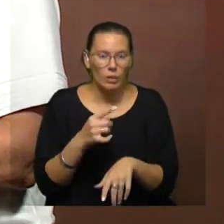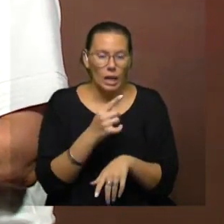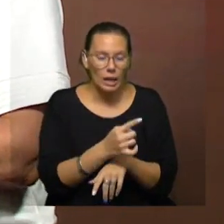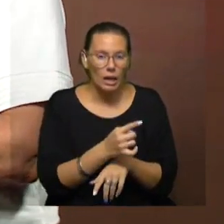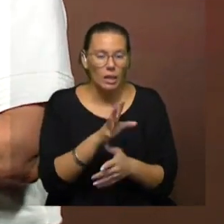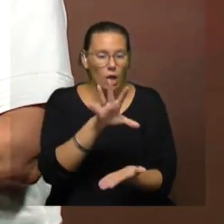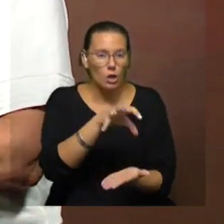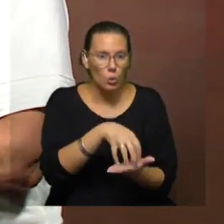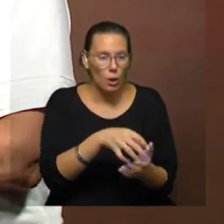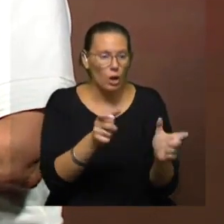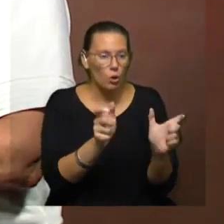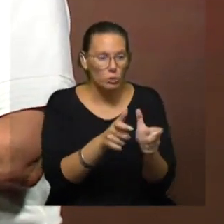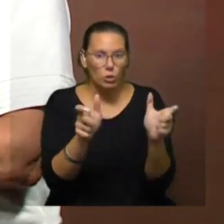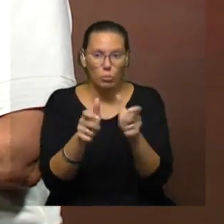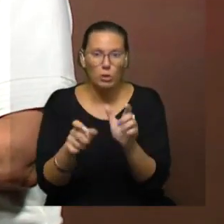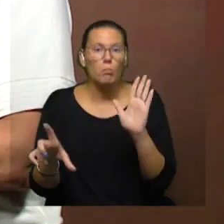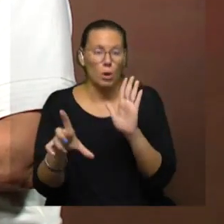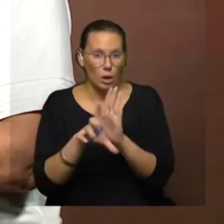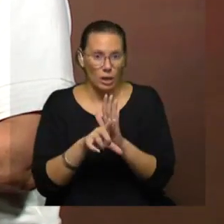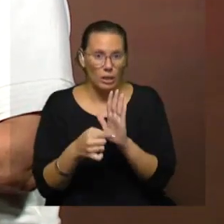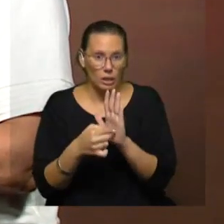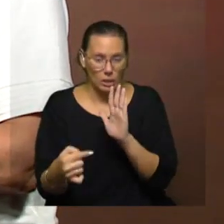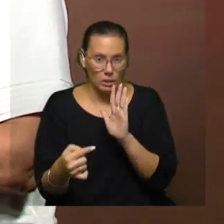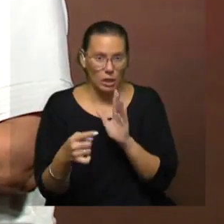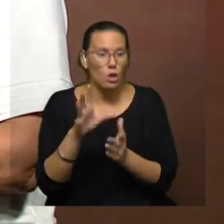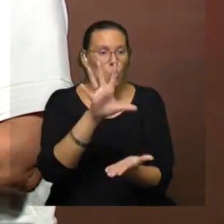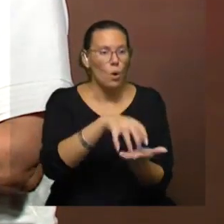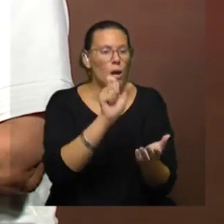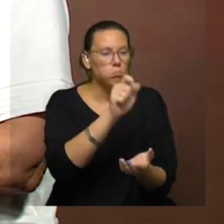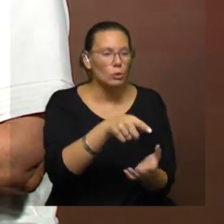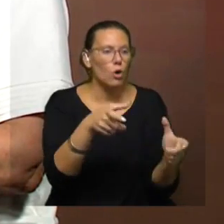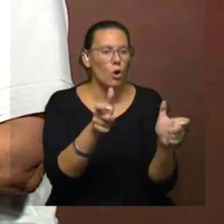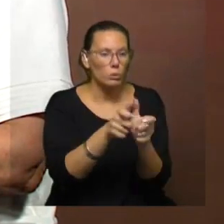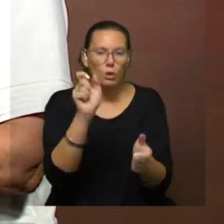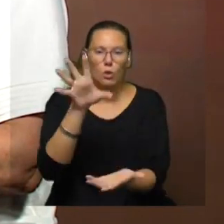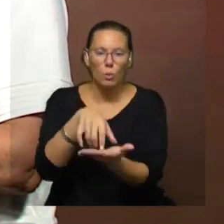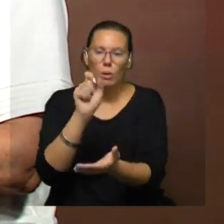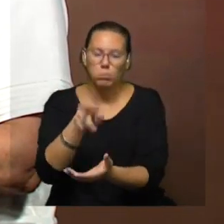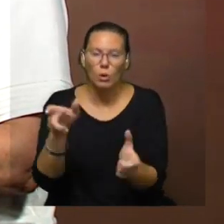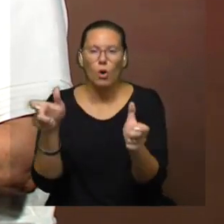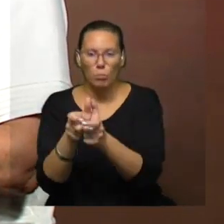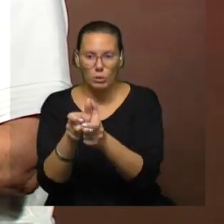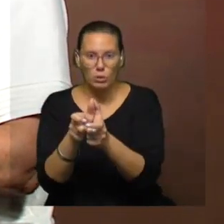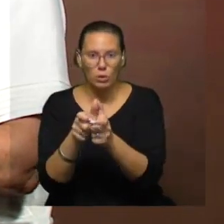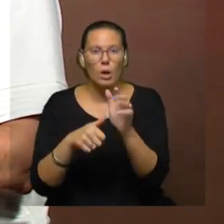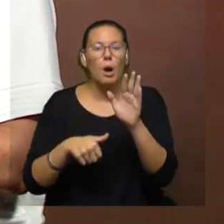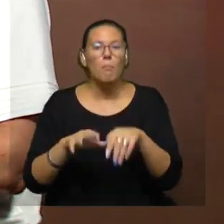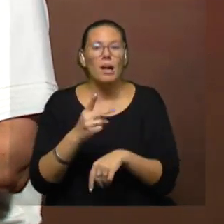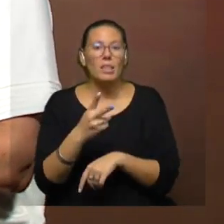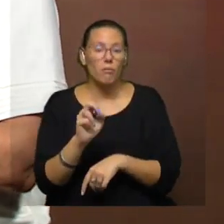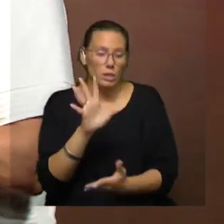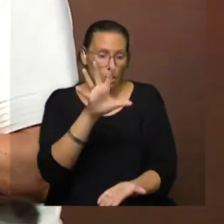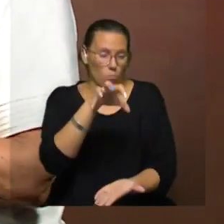sitio de memoria tiene una comisión por ley, incluso, porque la ley lo estipula. Y en realidad, sitios de memoria declarados son más de